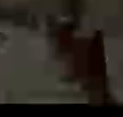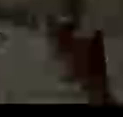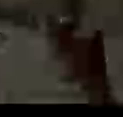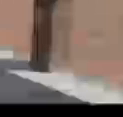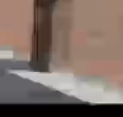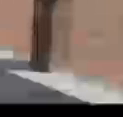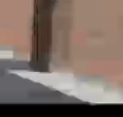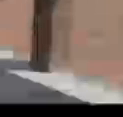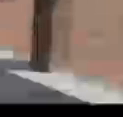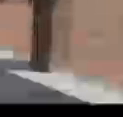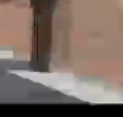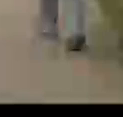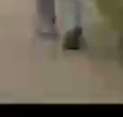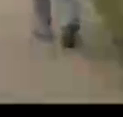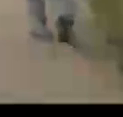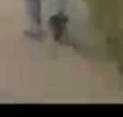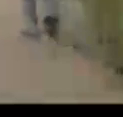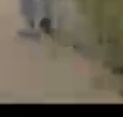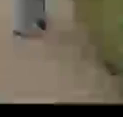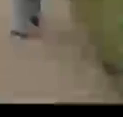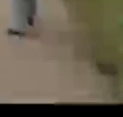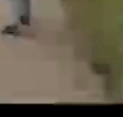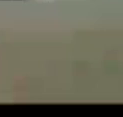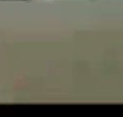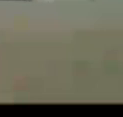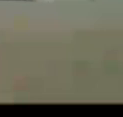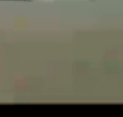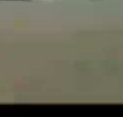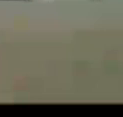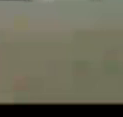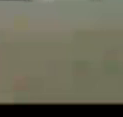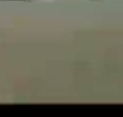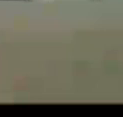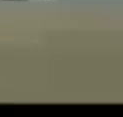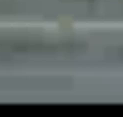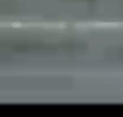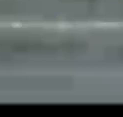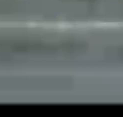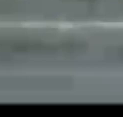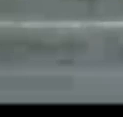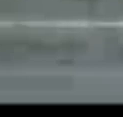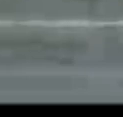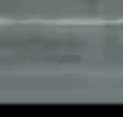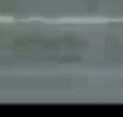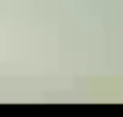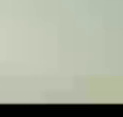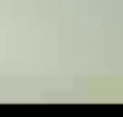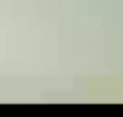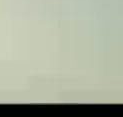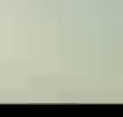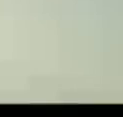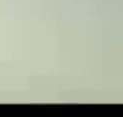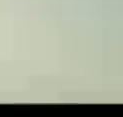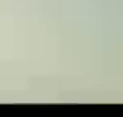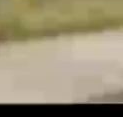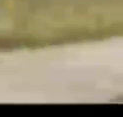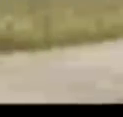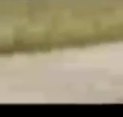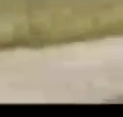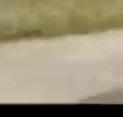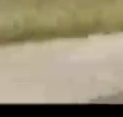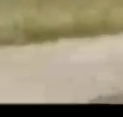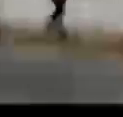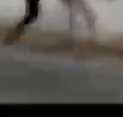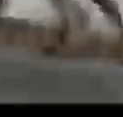El amor por la justicia, por la verdad, por nuestros migrantes, por los más pobres, han sido nuestro bálsamo y fortaleza.